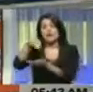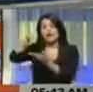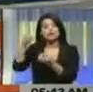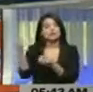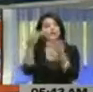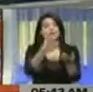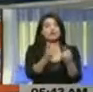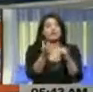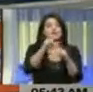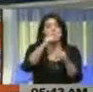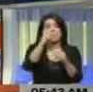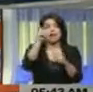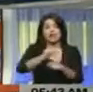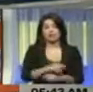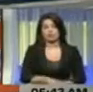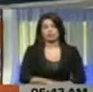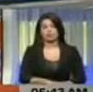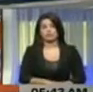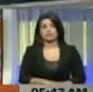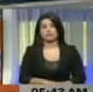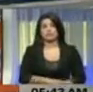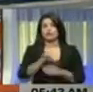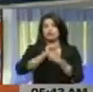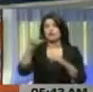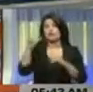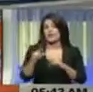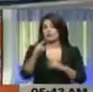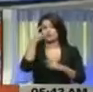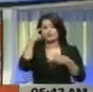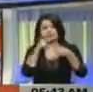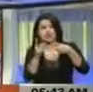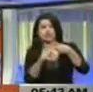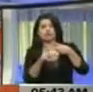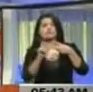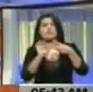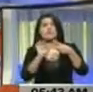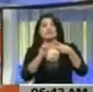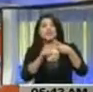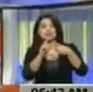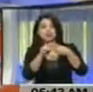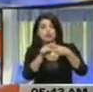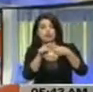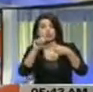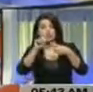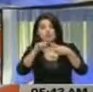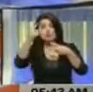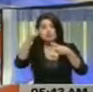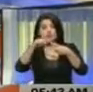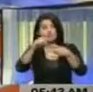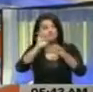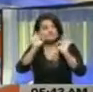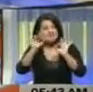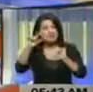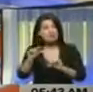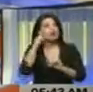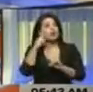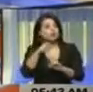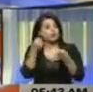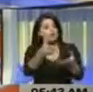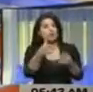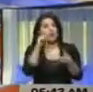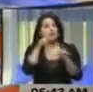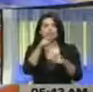subsidiado a dólar protegido, dólar protegido, dólar preferencial, y obviamente ellos lo están destinando para productos que no están regulados.